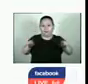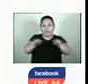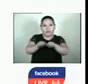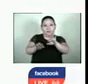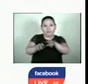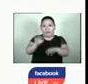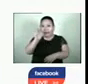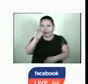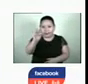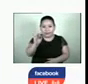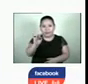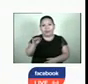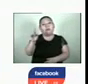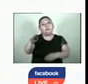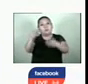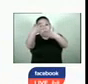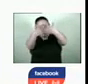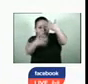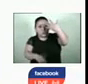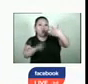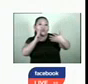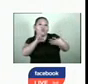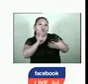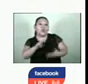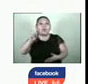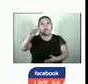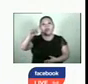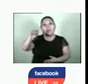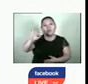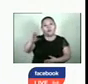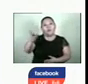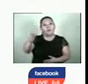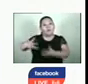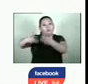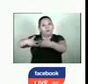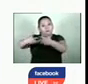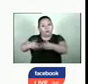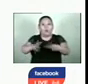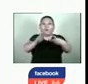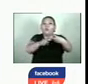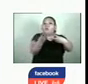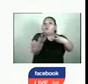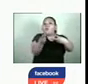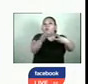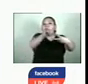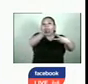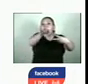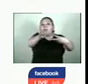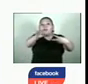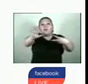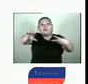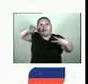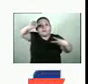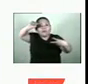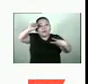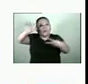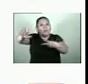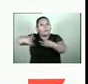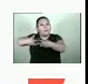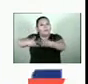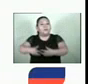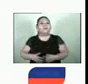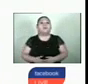Solicitud. Ingresa al NIT de tu empresa. Ingresa el número patronal asignado por el IS asociado al NIT de la empresa.